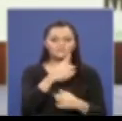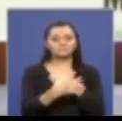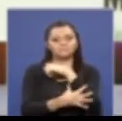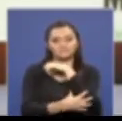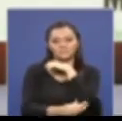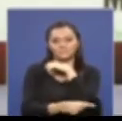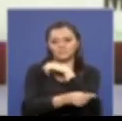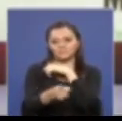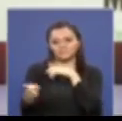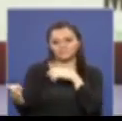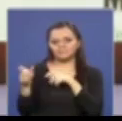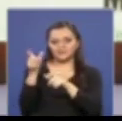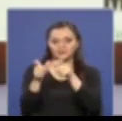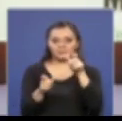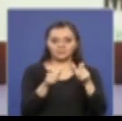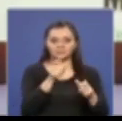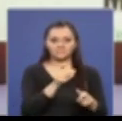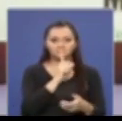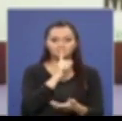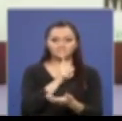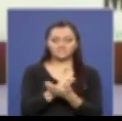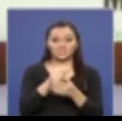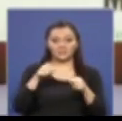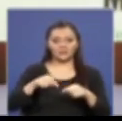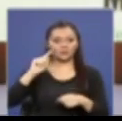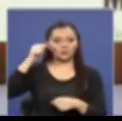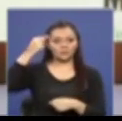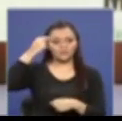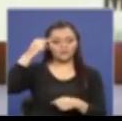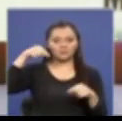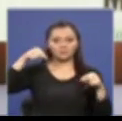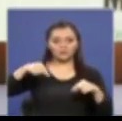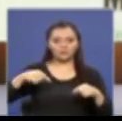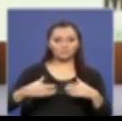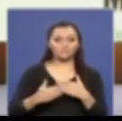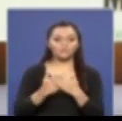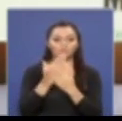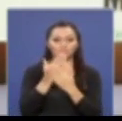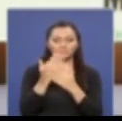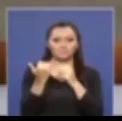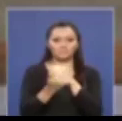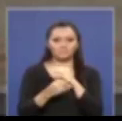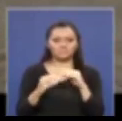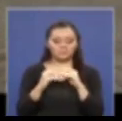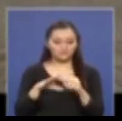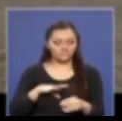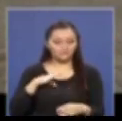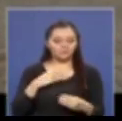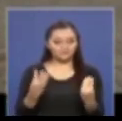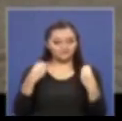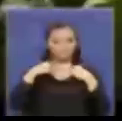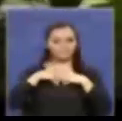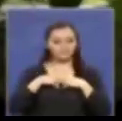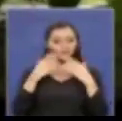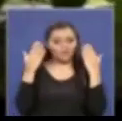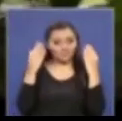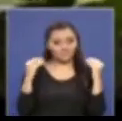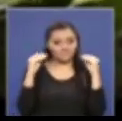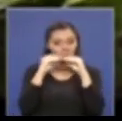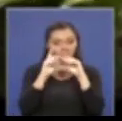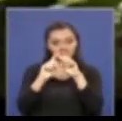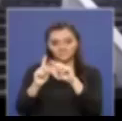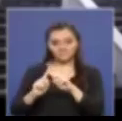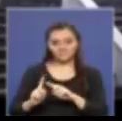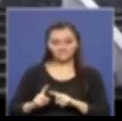pueblo. Y eso es algo que verdaderamente en este gobierno y en esta nueva etapa para nuestro país nos llena de orgullo. Obras que, sumadas a las